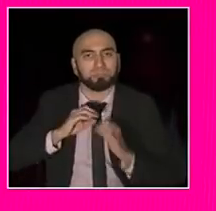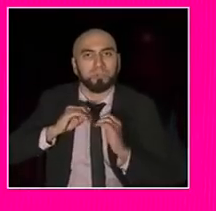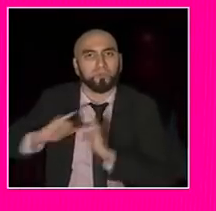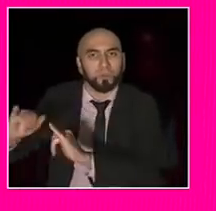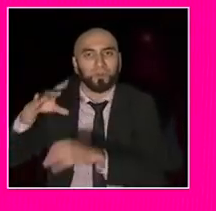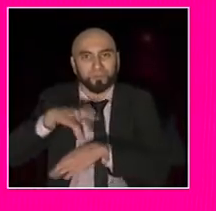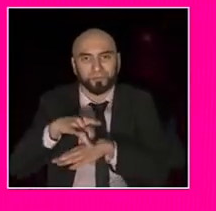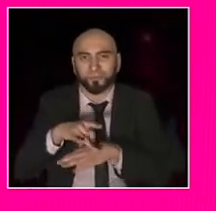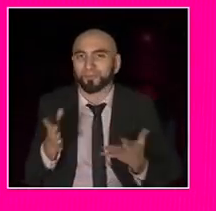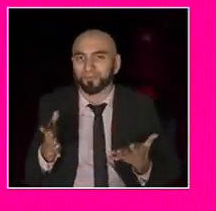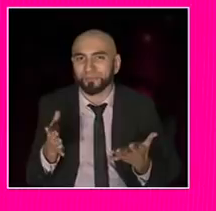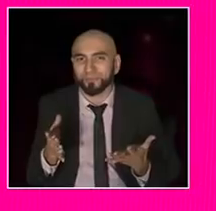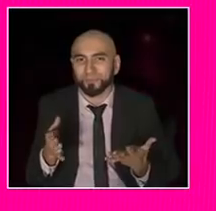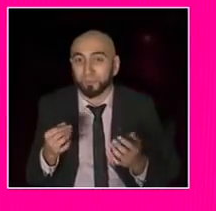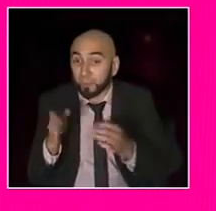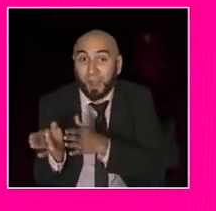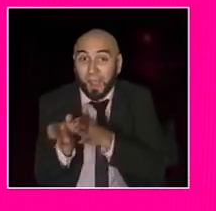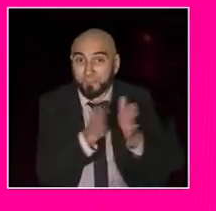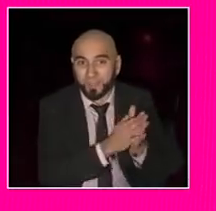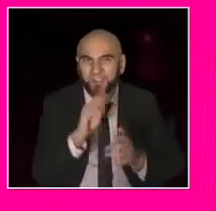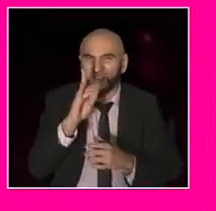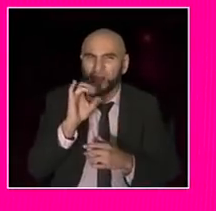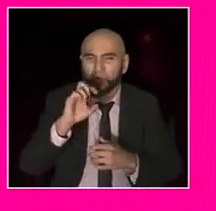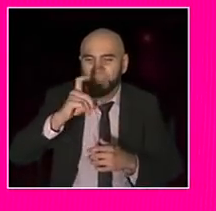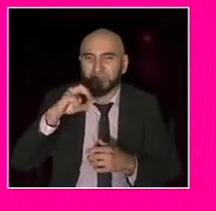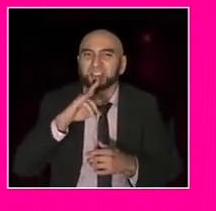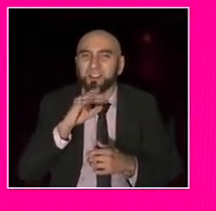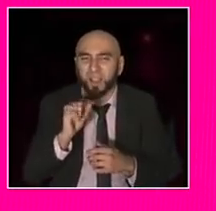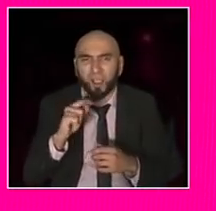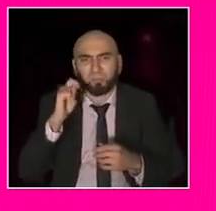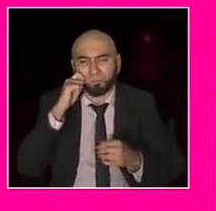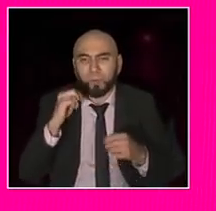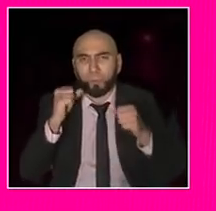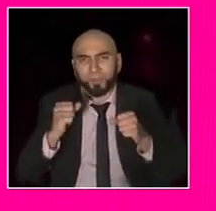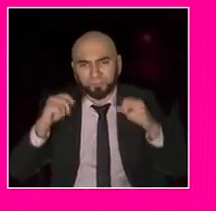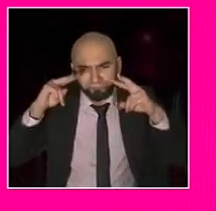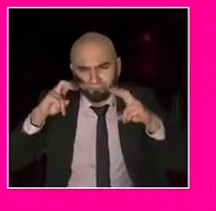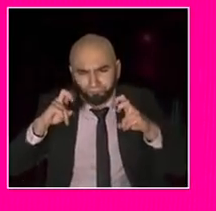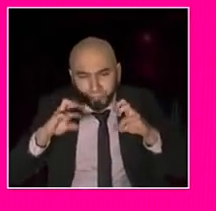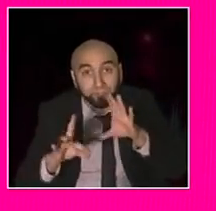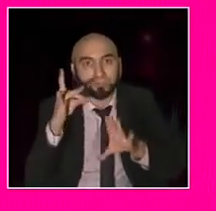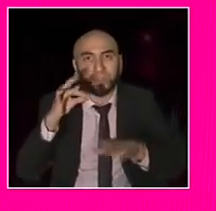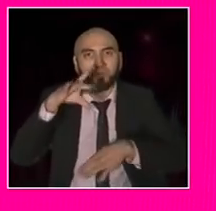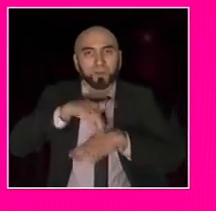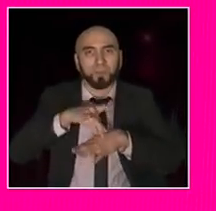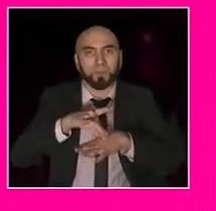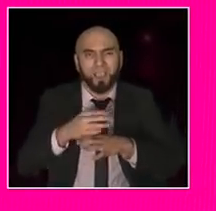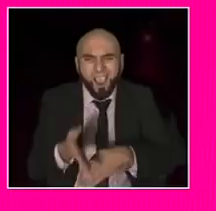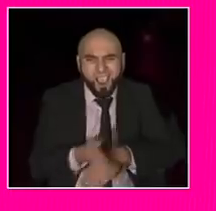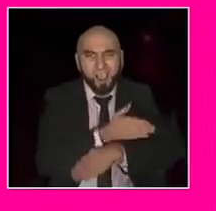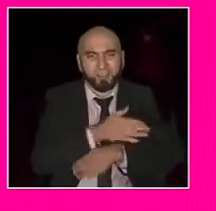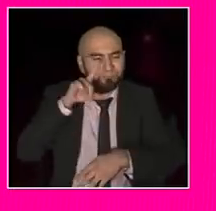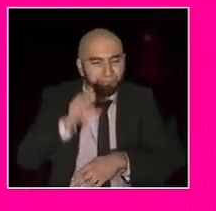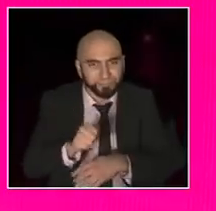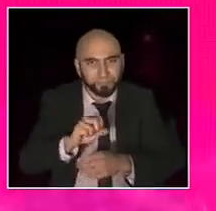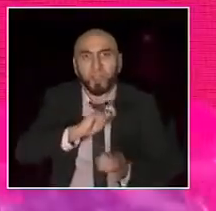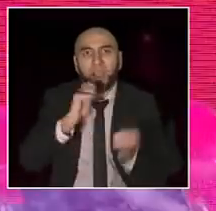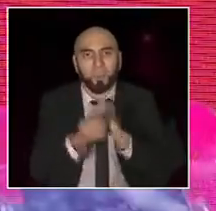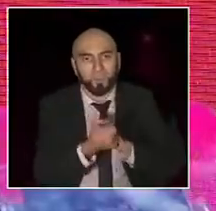biogenética, que es intervenir antes que la enfermedad aparezca. Son revoluciones formidables que pueden cambiar para mejor nuestras